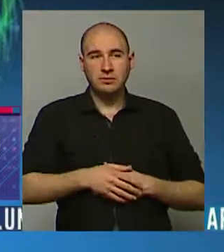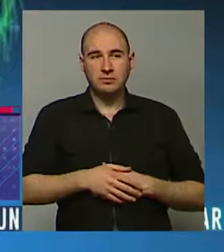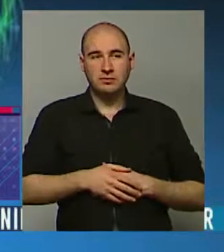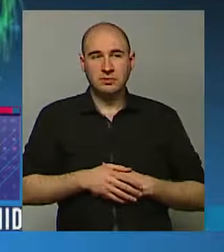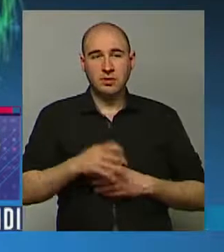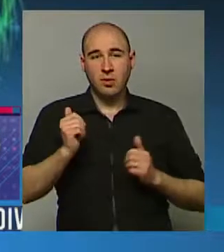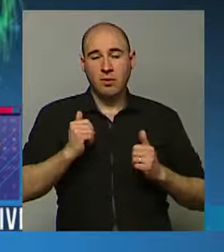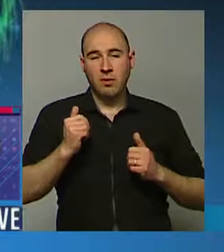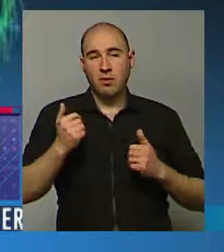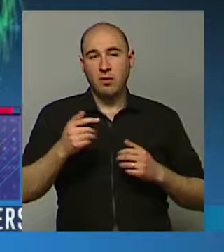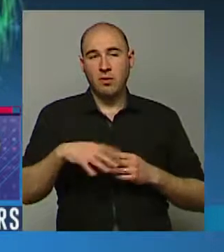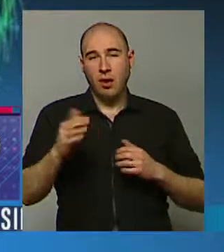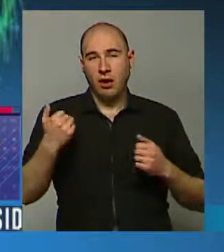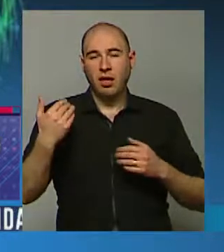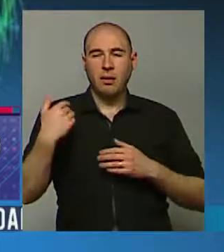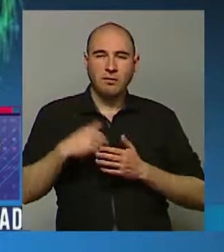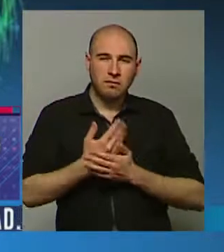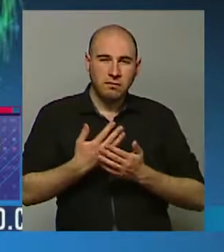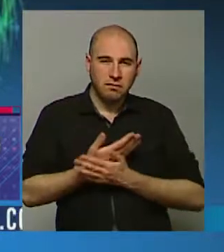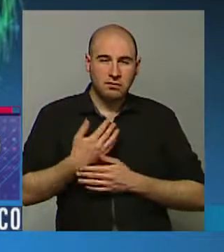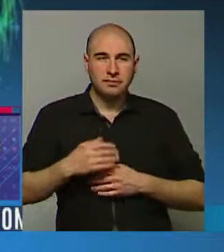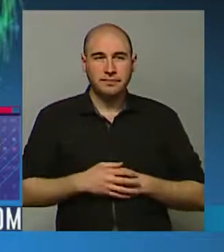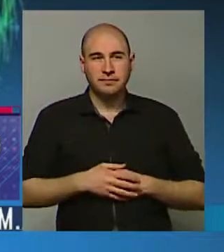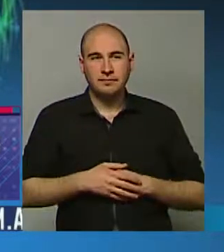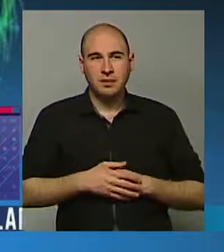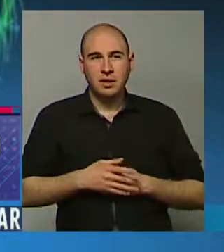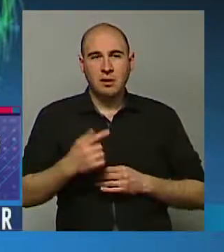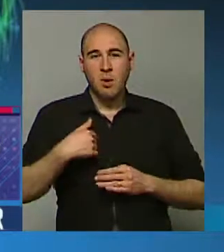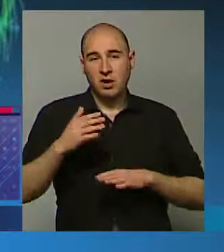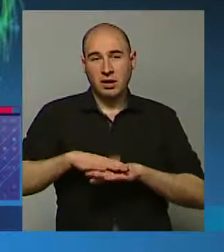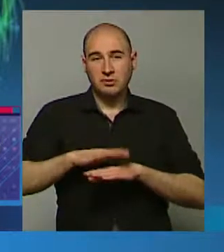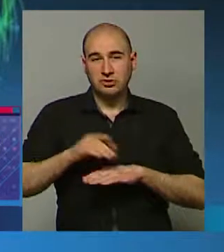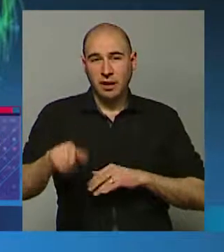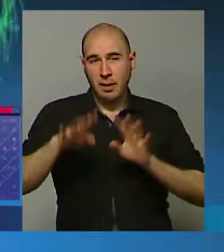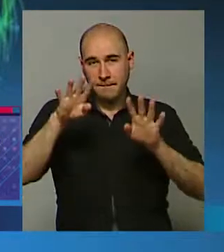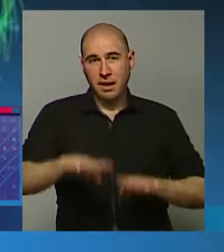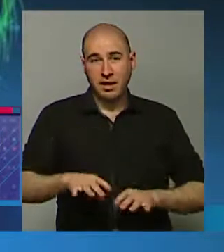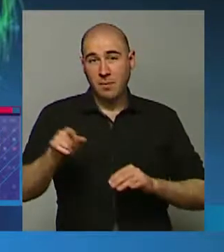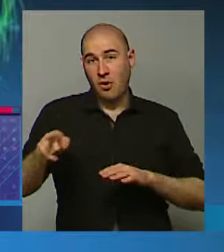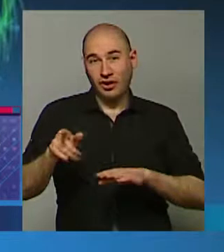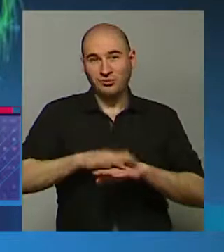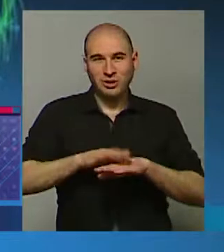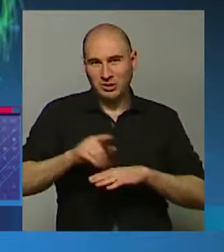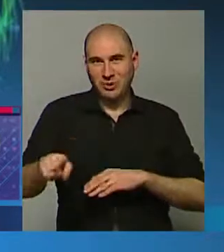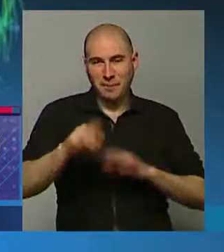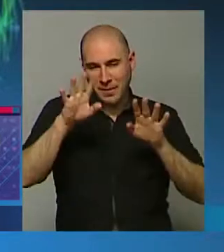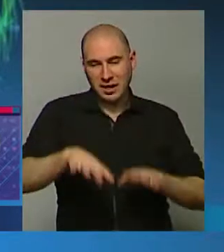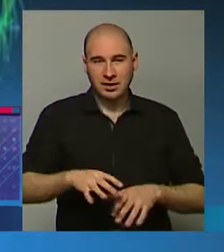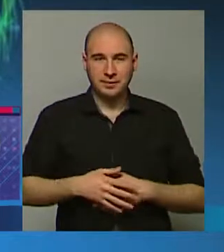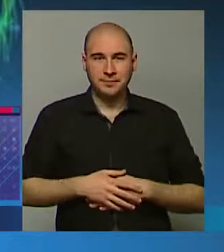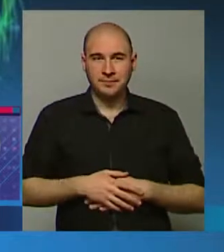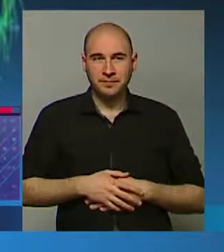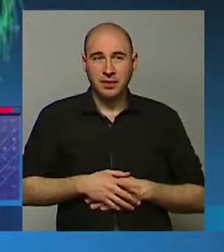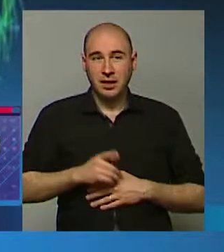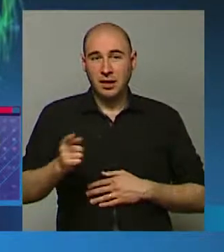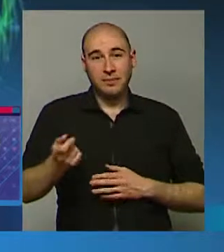una mochila encima y estás, digamos, sos el responsable de un sitio web, en definitiva, sos el responsable del sitio web. Y tenés